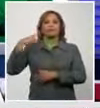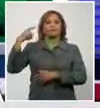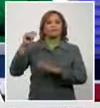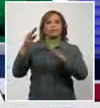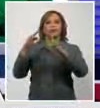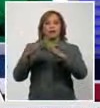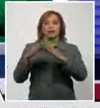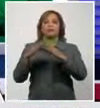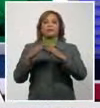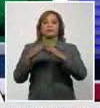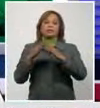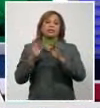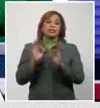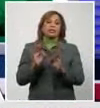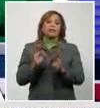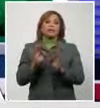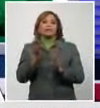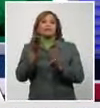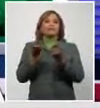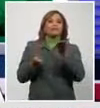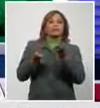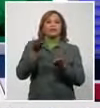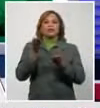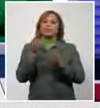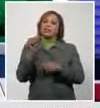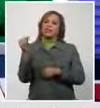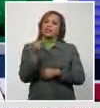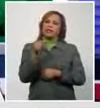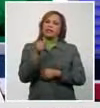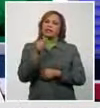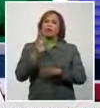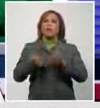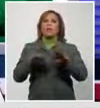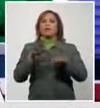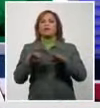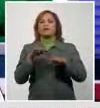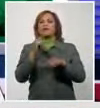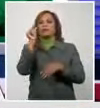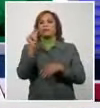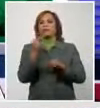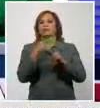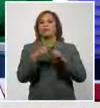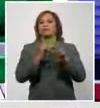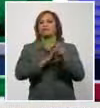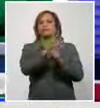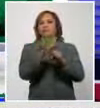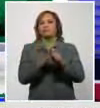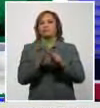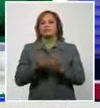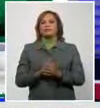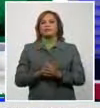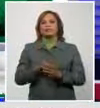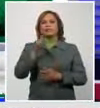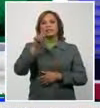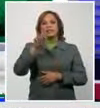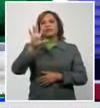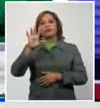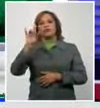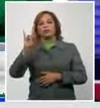realmente queda en un balance muy negativo en relación con los confirmados. Estamos hablando de